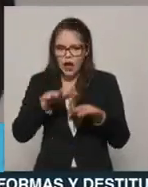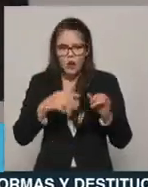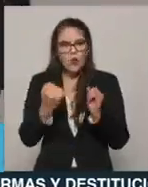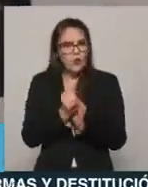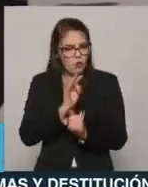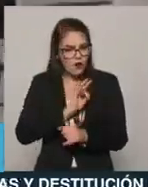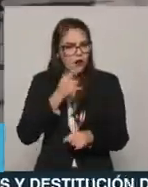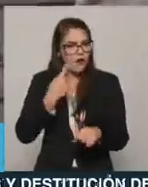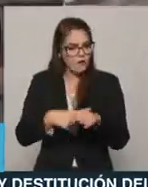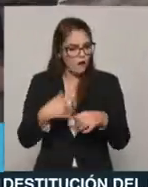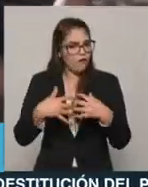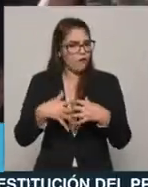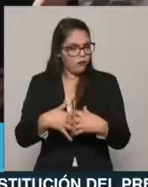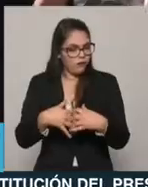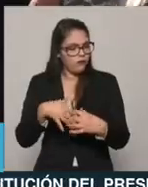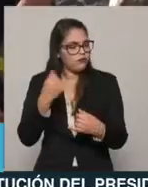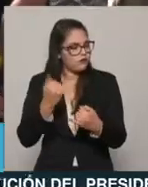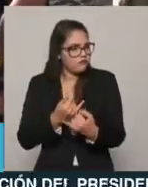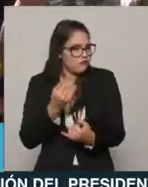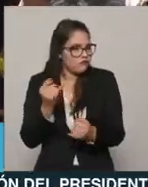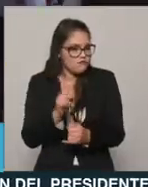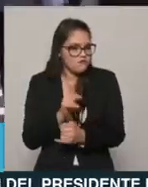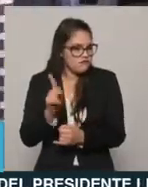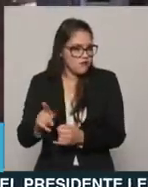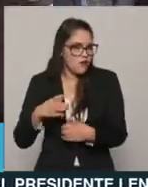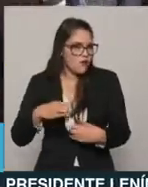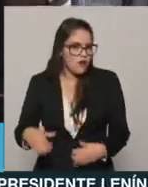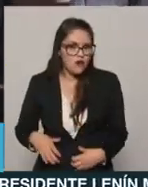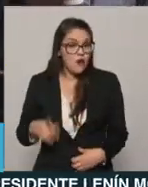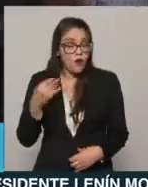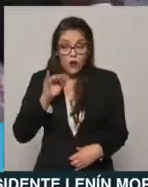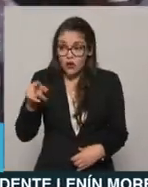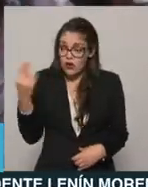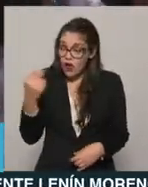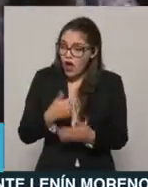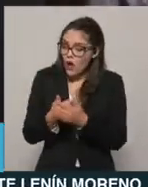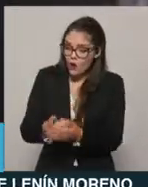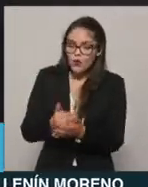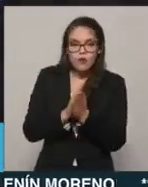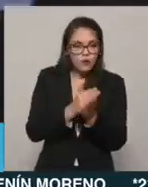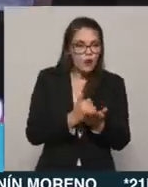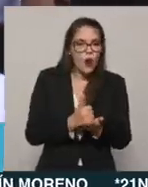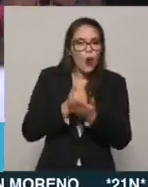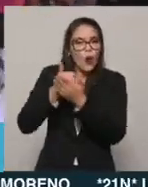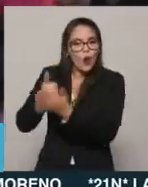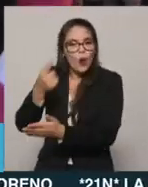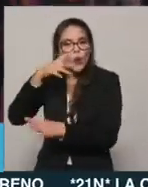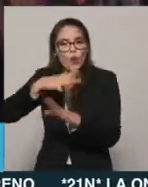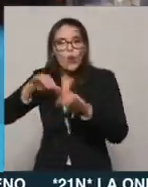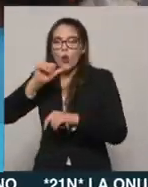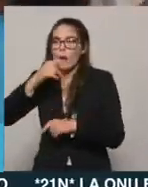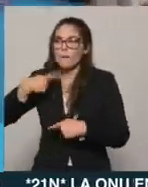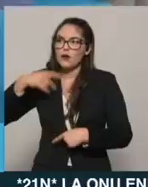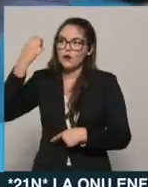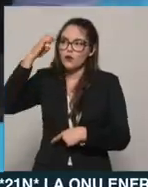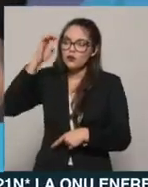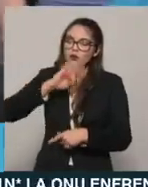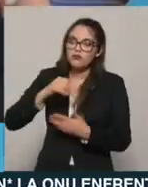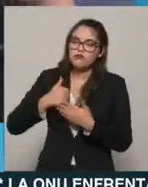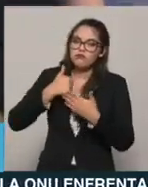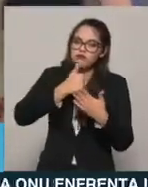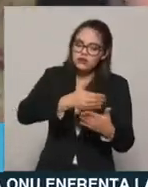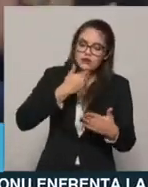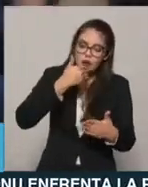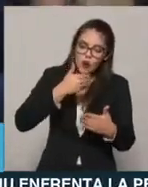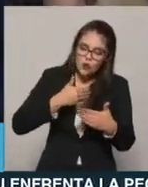enfermar y que pues si necesita ayuda hay que buscar la ayuda necesaria, la ayuda profesional para salir adelante de ese